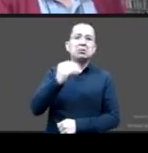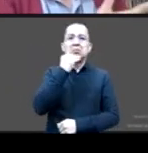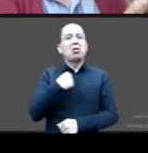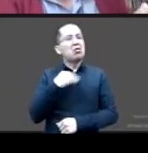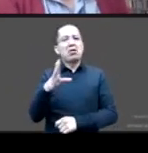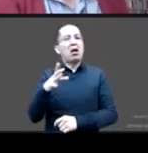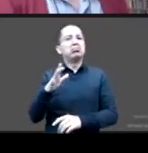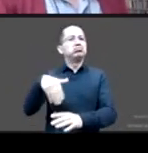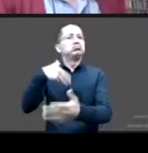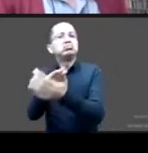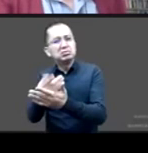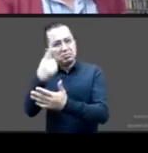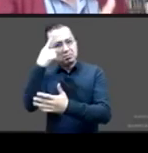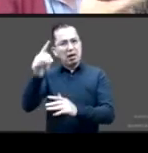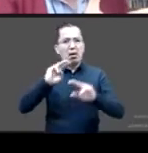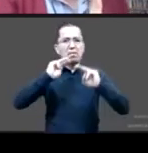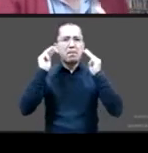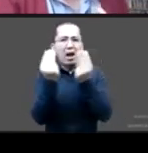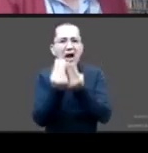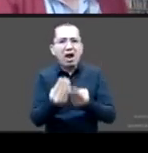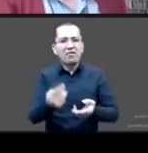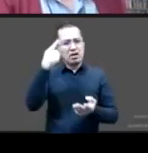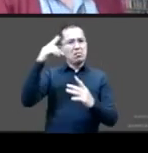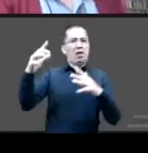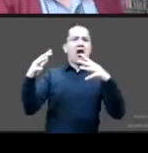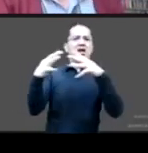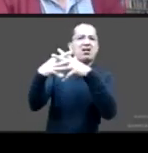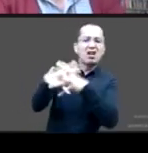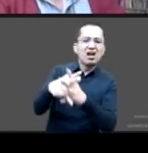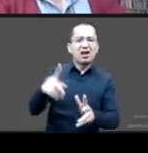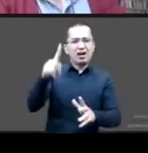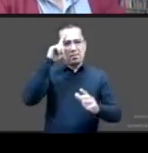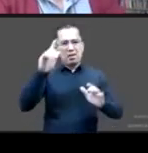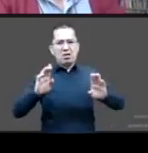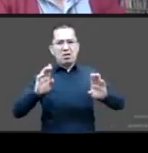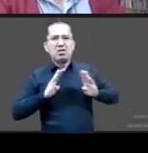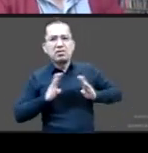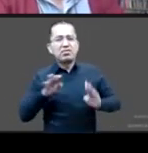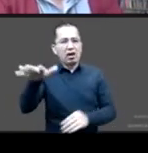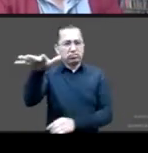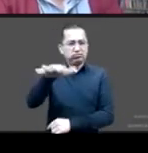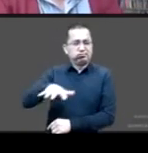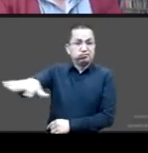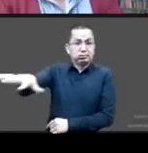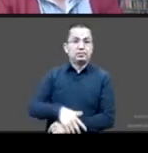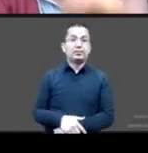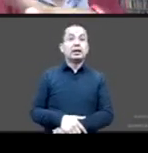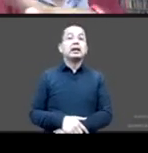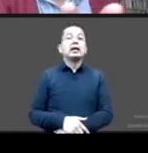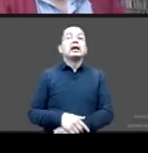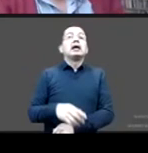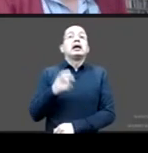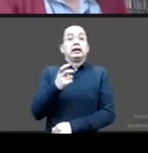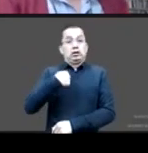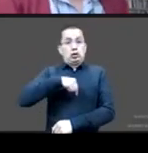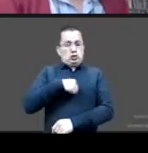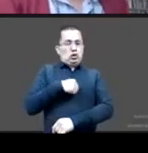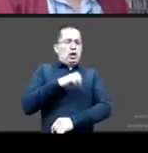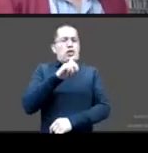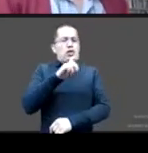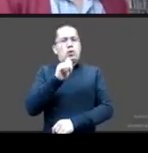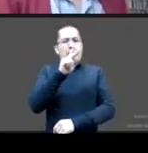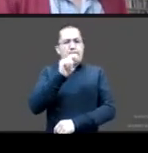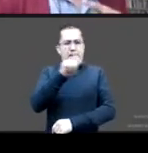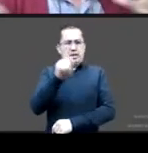o incluso el ejército, etcétera, la guerra. Entonces, lo que más trabaja en eso lo hace, digamos, en varias partes del